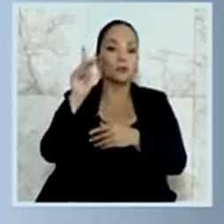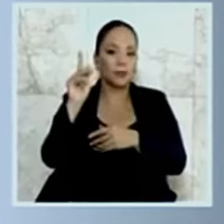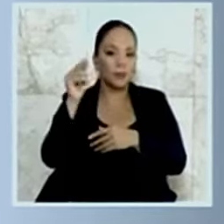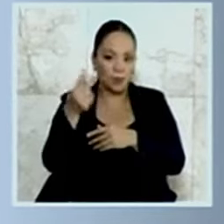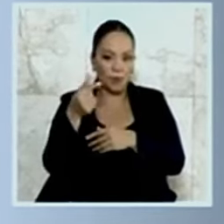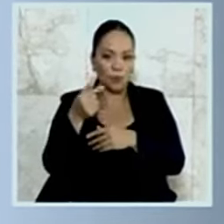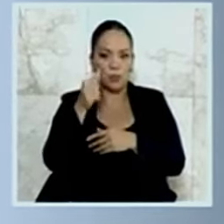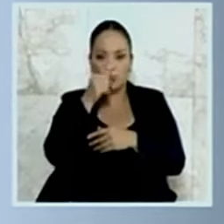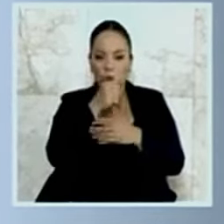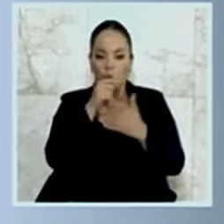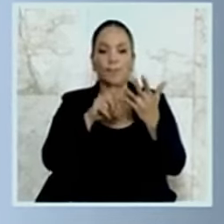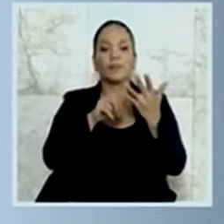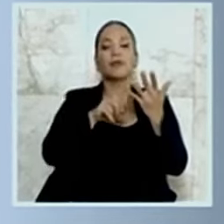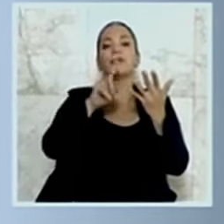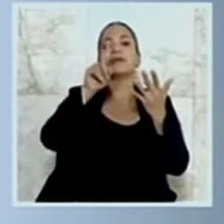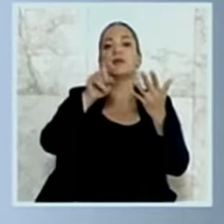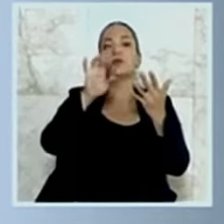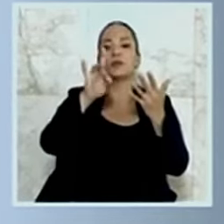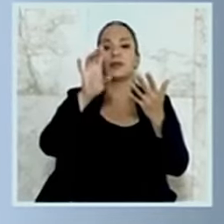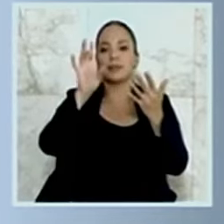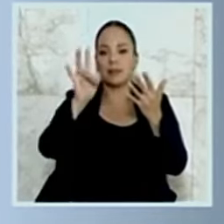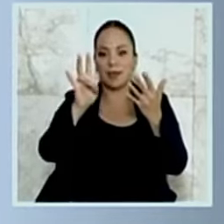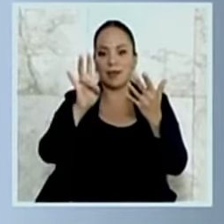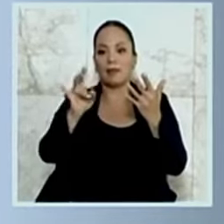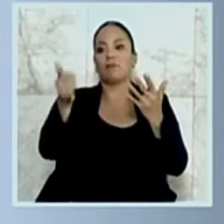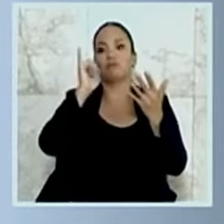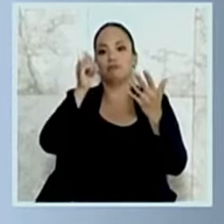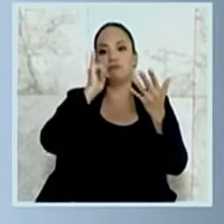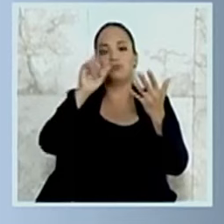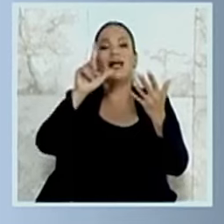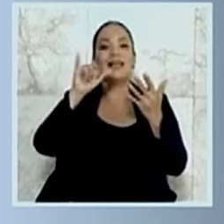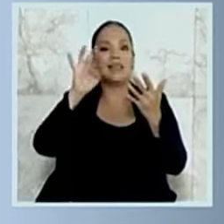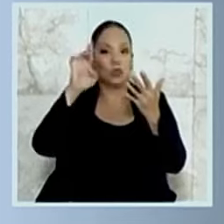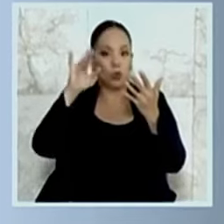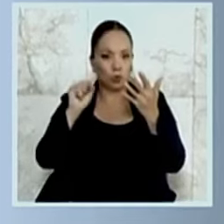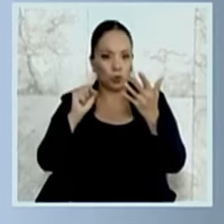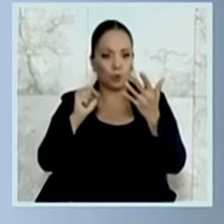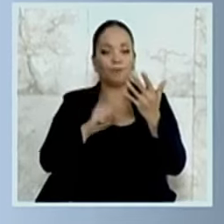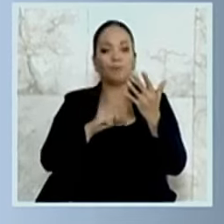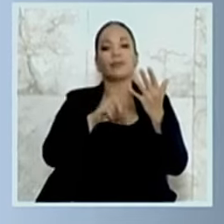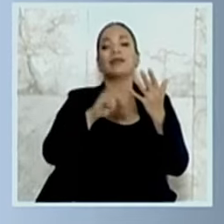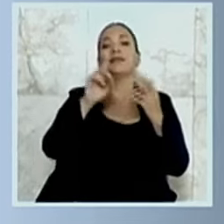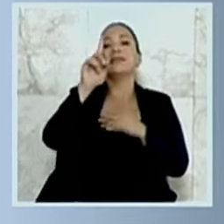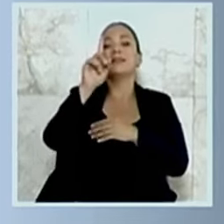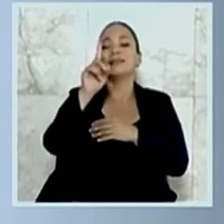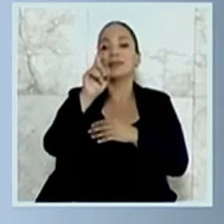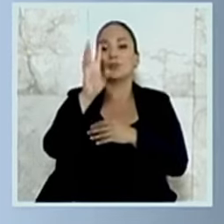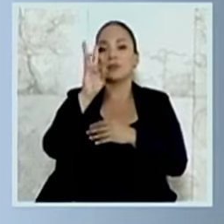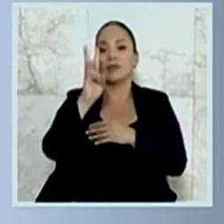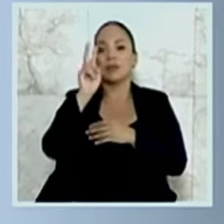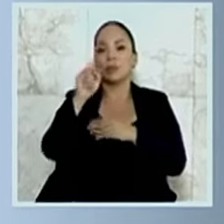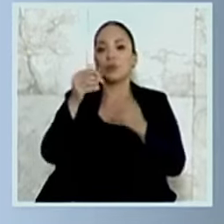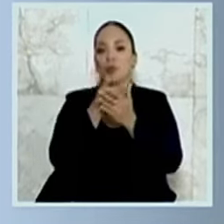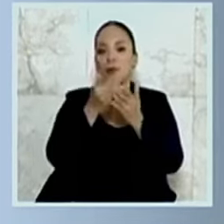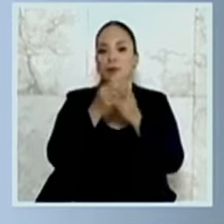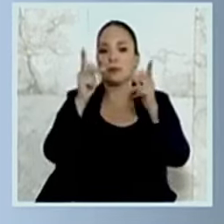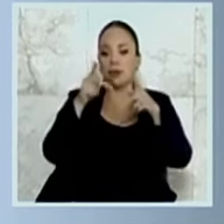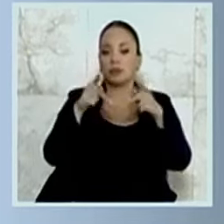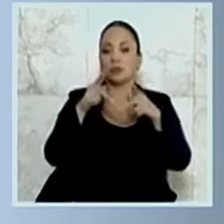68 artículos electrónicos, 214 armas blancas, casi 2 kilos de